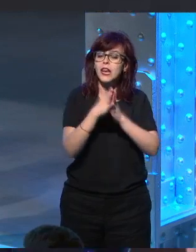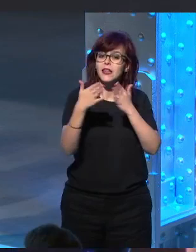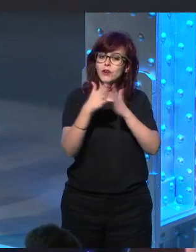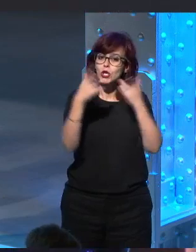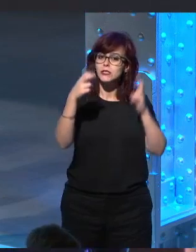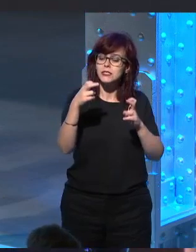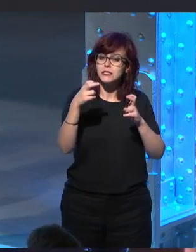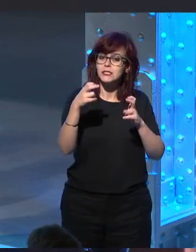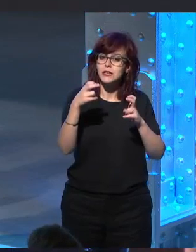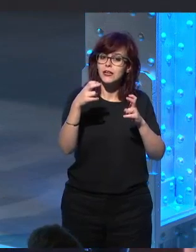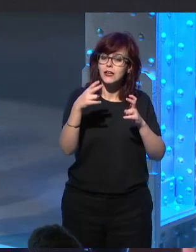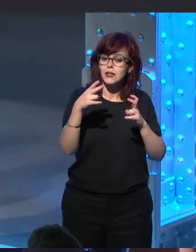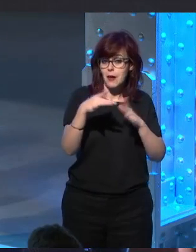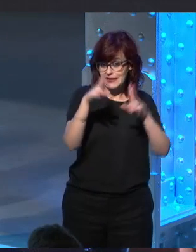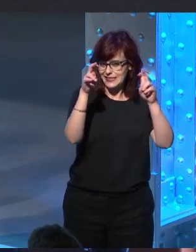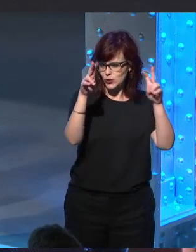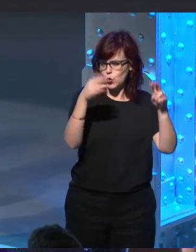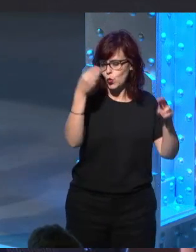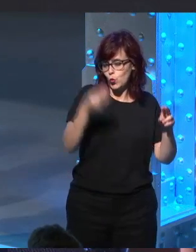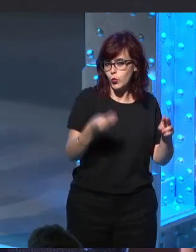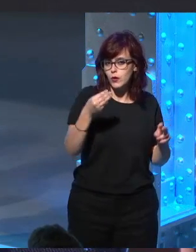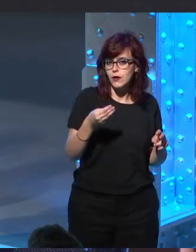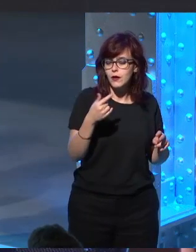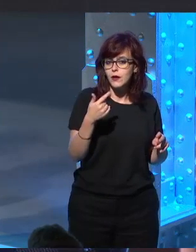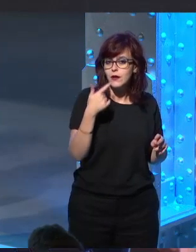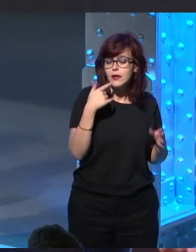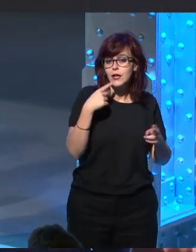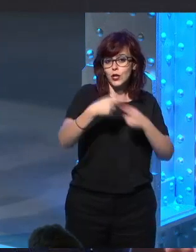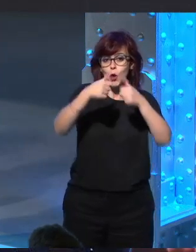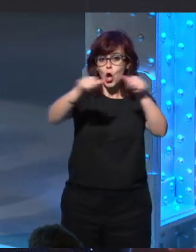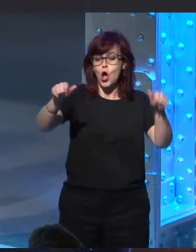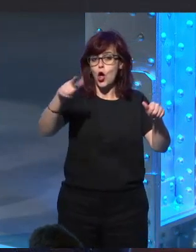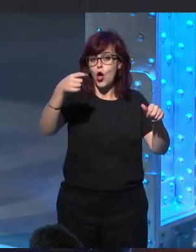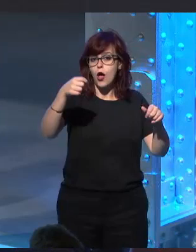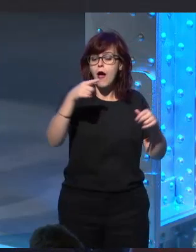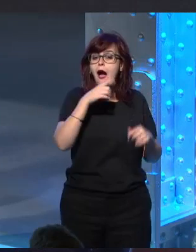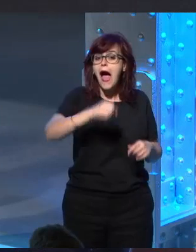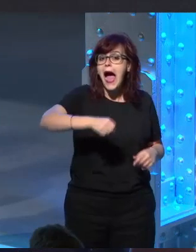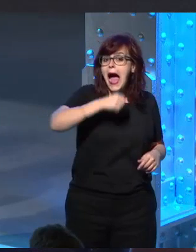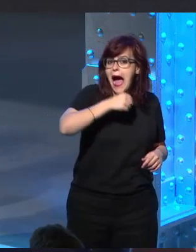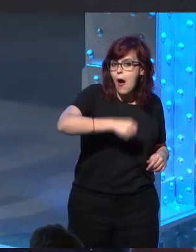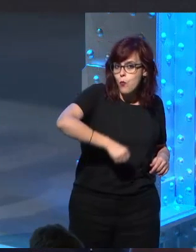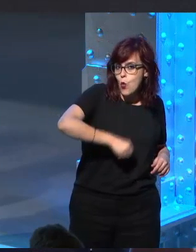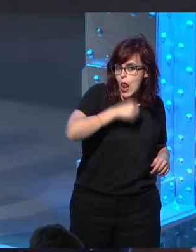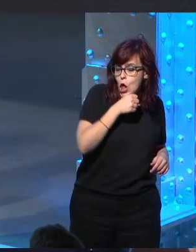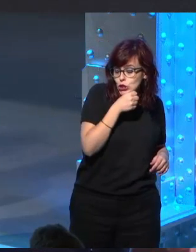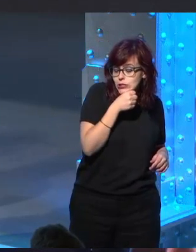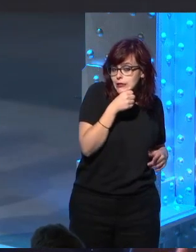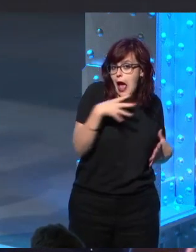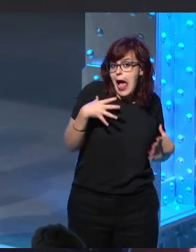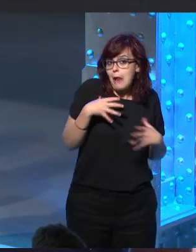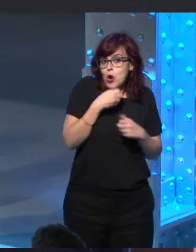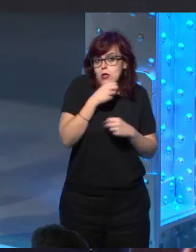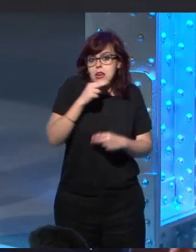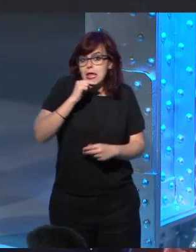titula, lo mejor del libro es el título. El título lo ha puesto Gonzalo. Se titula Abuelos al borde de un ataque de nietos. ¿Y qué verdad